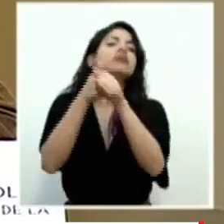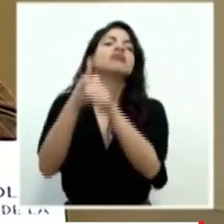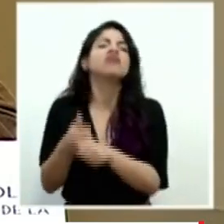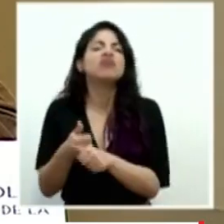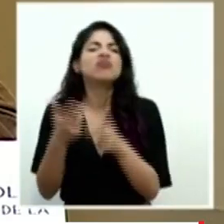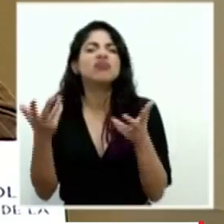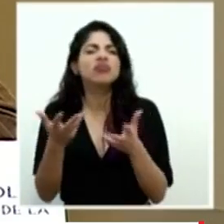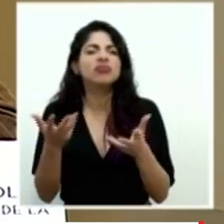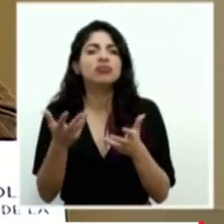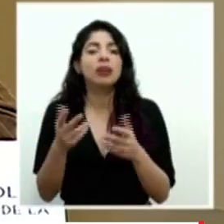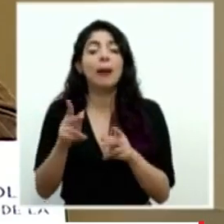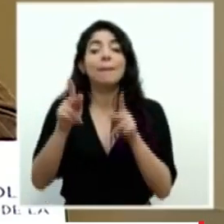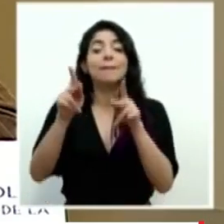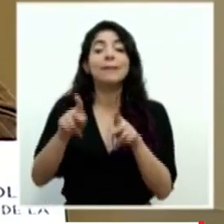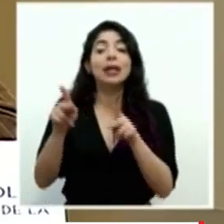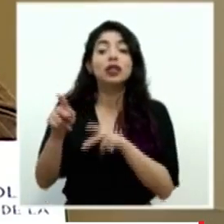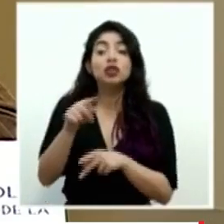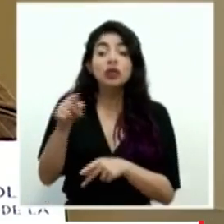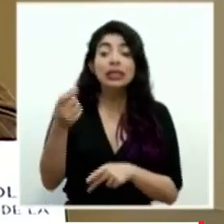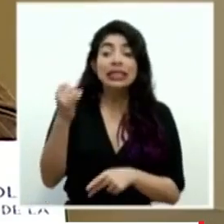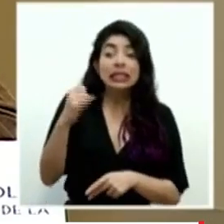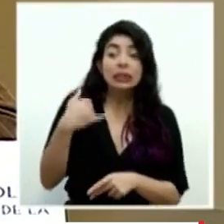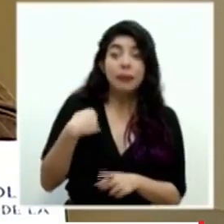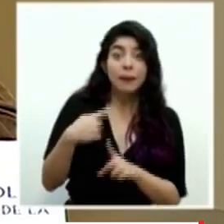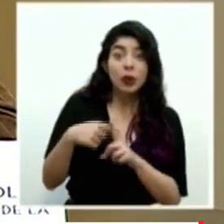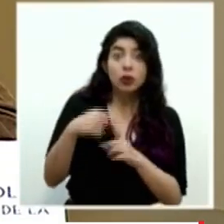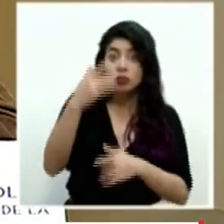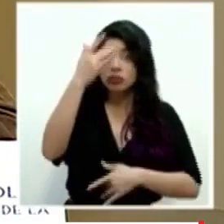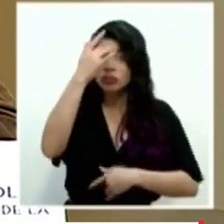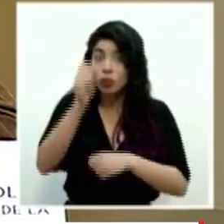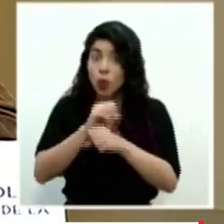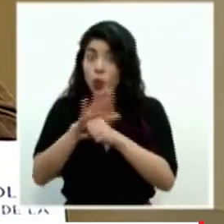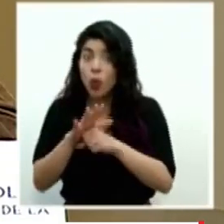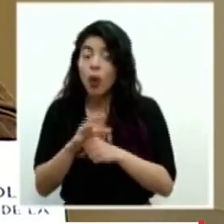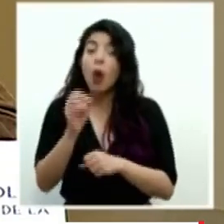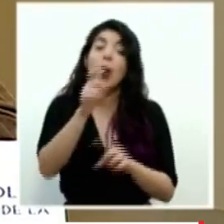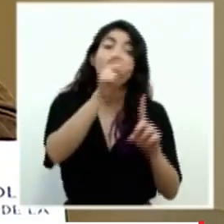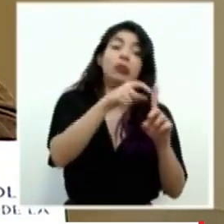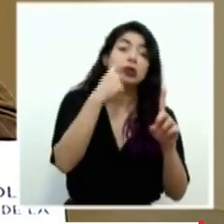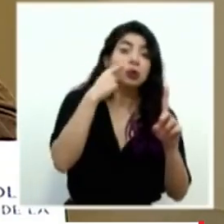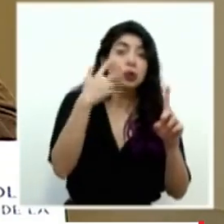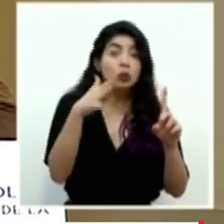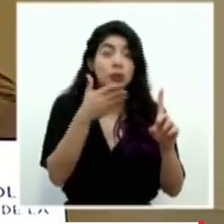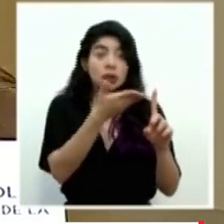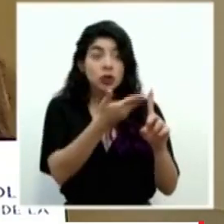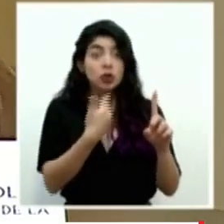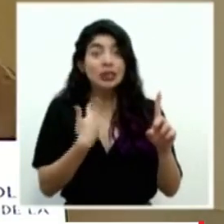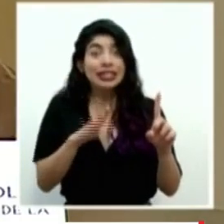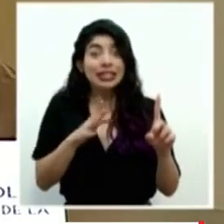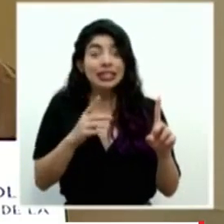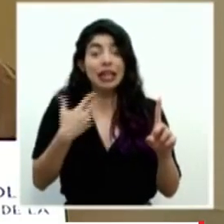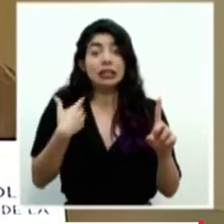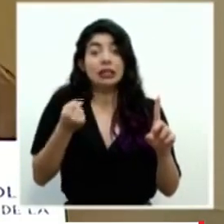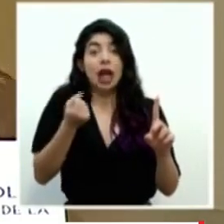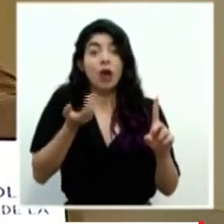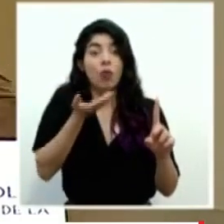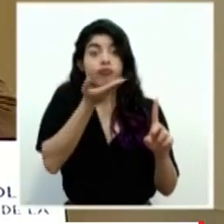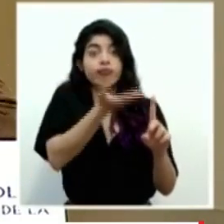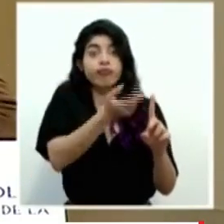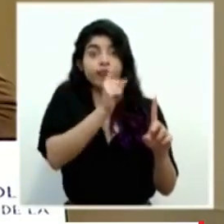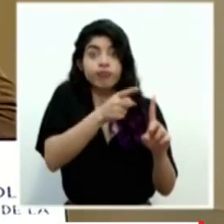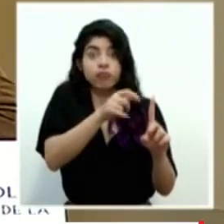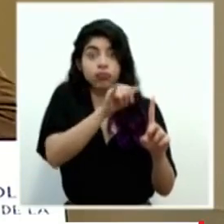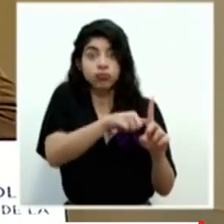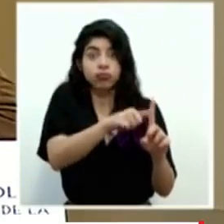a las personas que tengan un diagnóstico positivo o los casos sospechosos que dispongan de una orden sanitaria